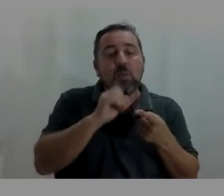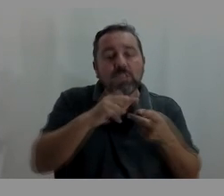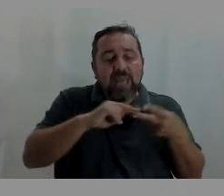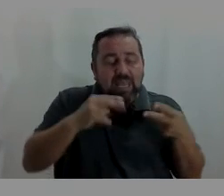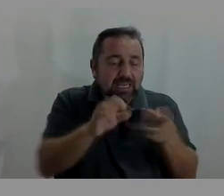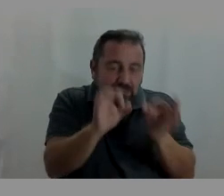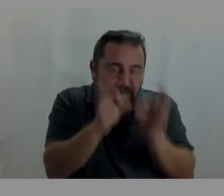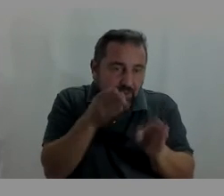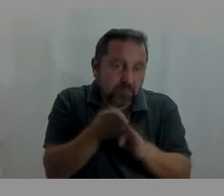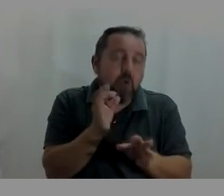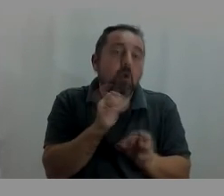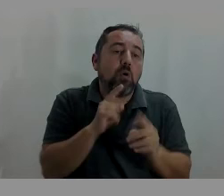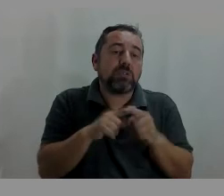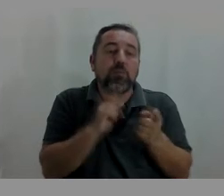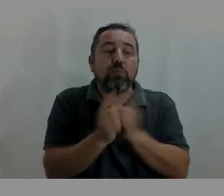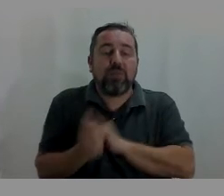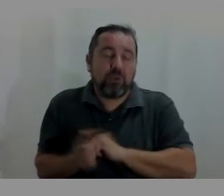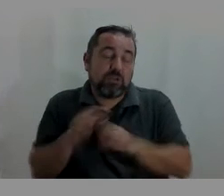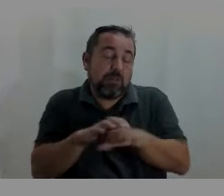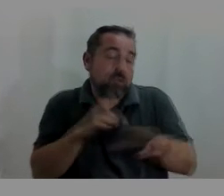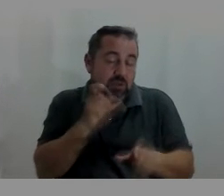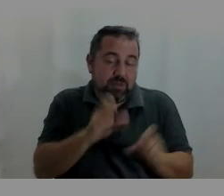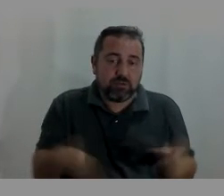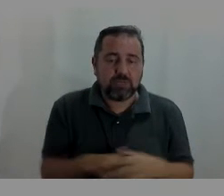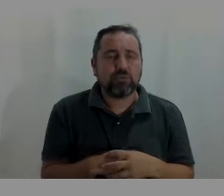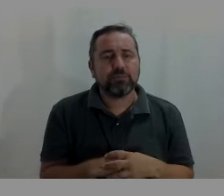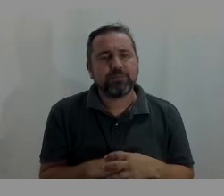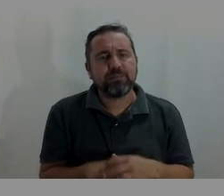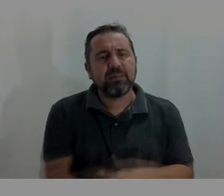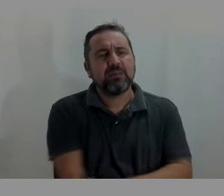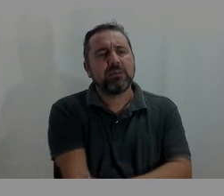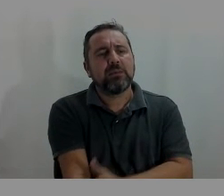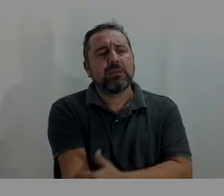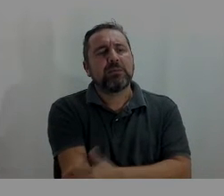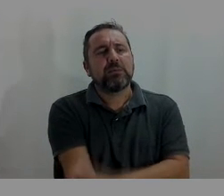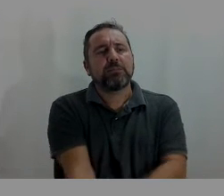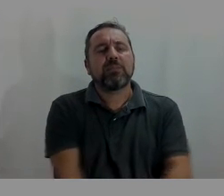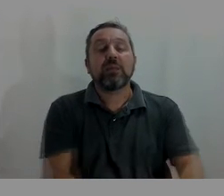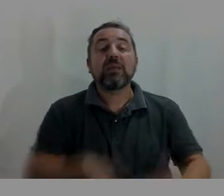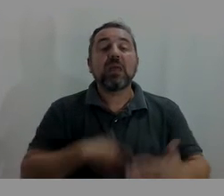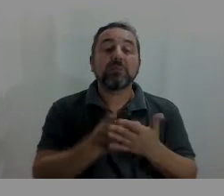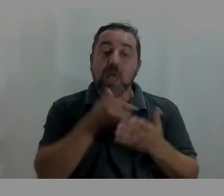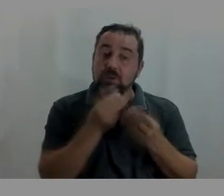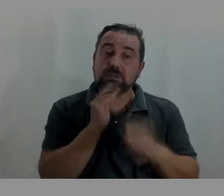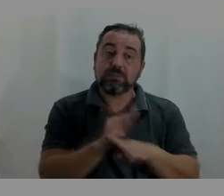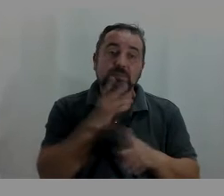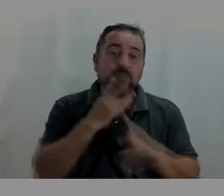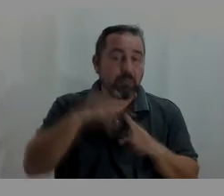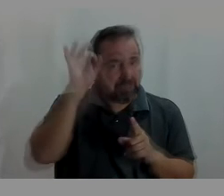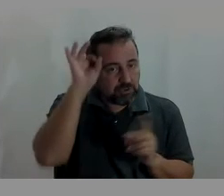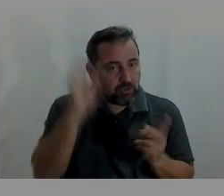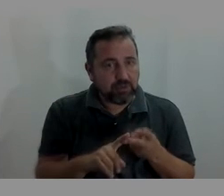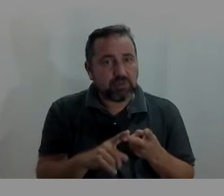o determinadas mutaciones en la mayoría de los casos. ¿Y hasta ahora qué es lo que se podía hacer? Pues teníamos los implantes cocleares, teníamos